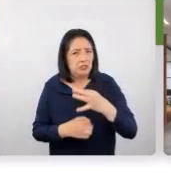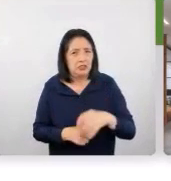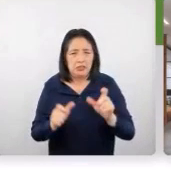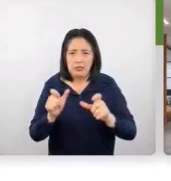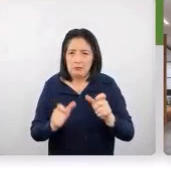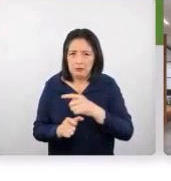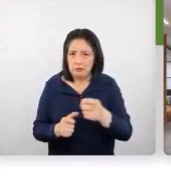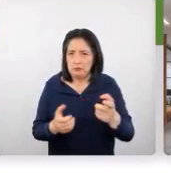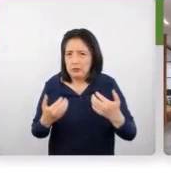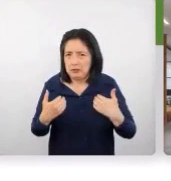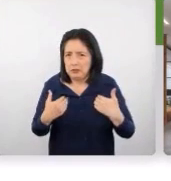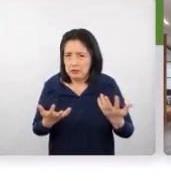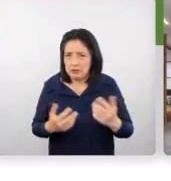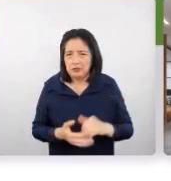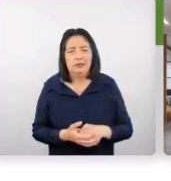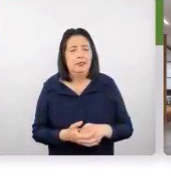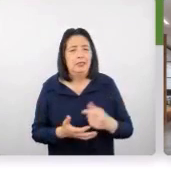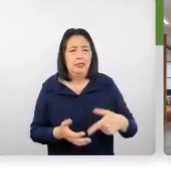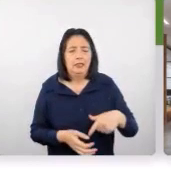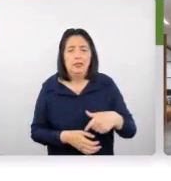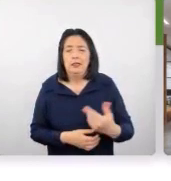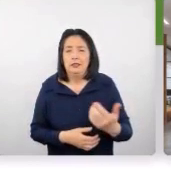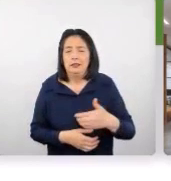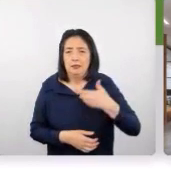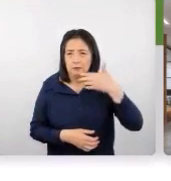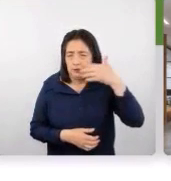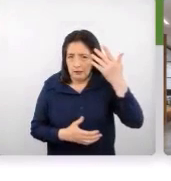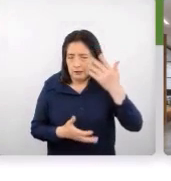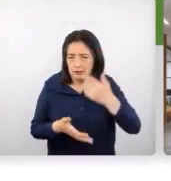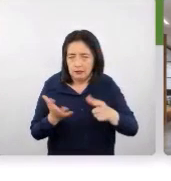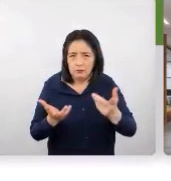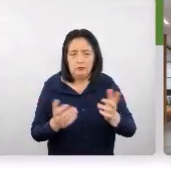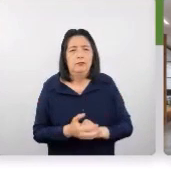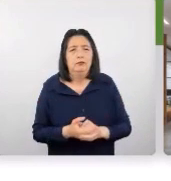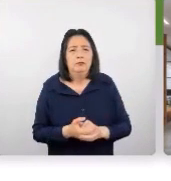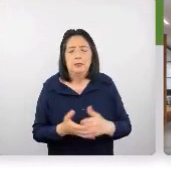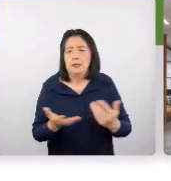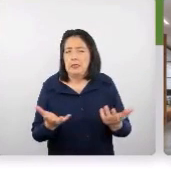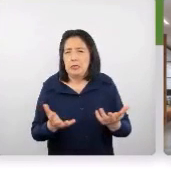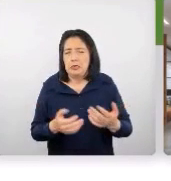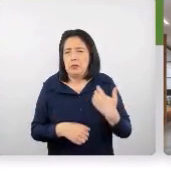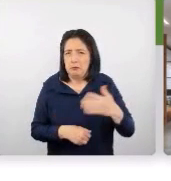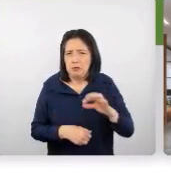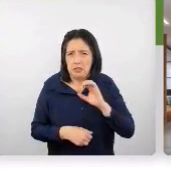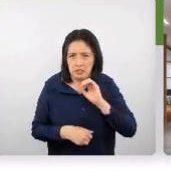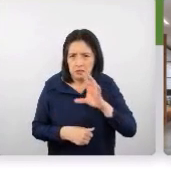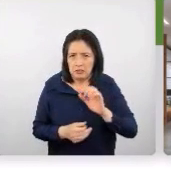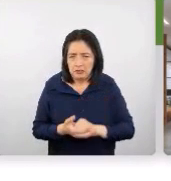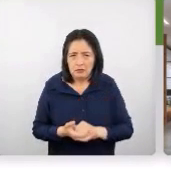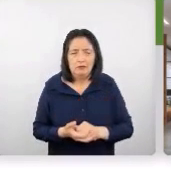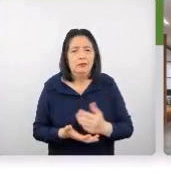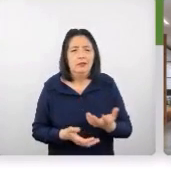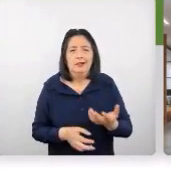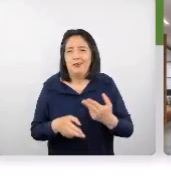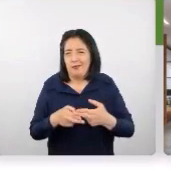mostrando en Emiratos Árabes Unidos. Como se diría aquí, salam